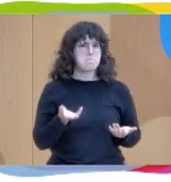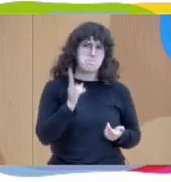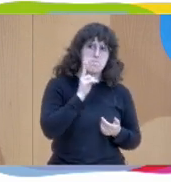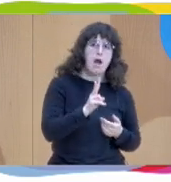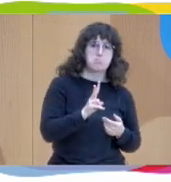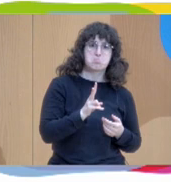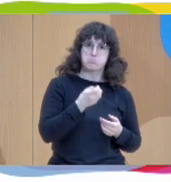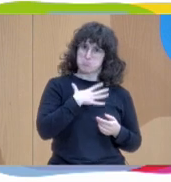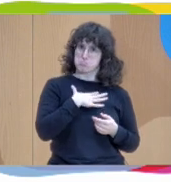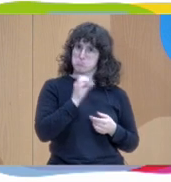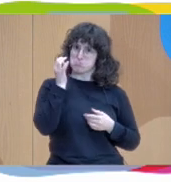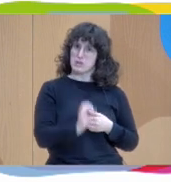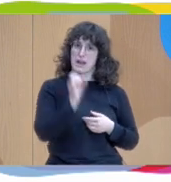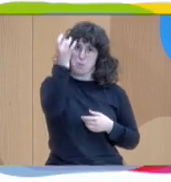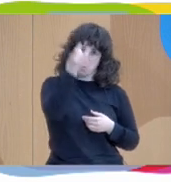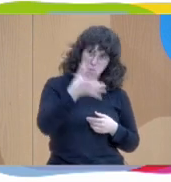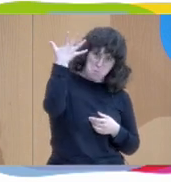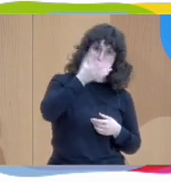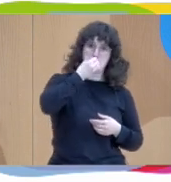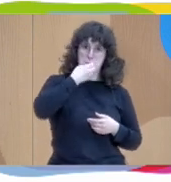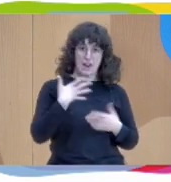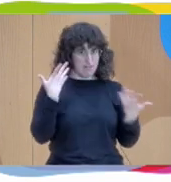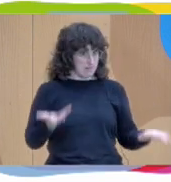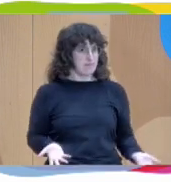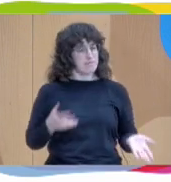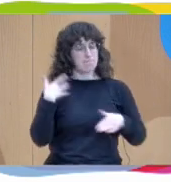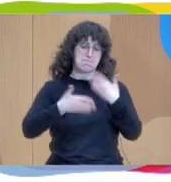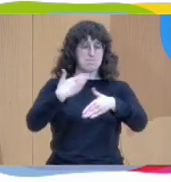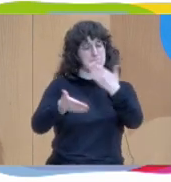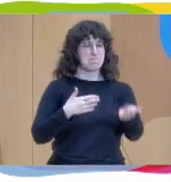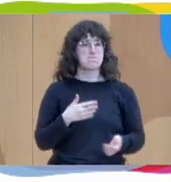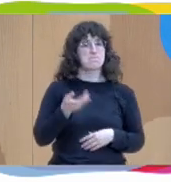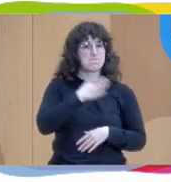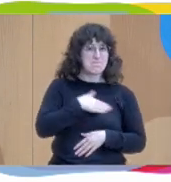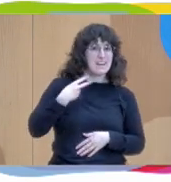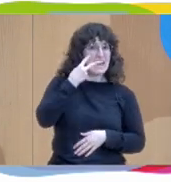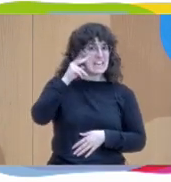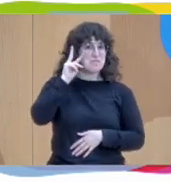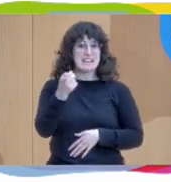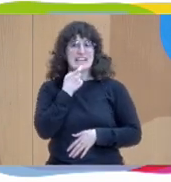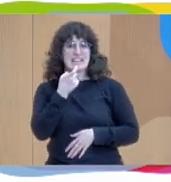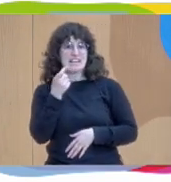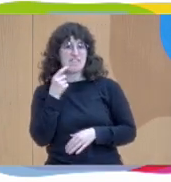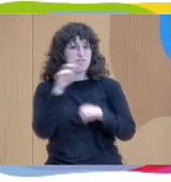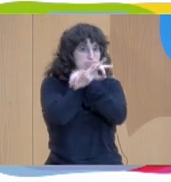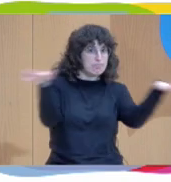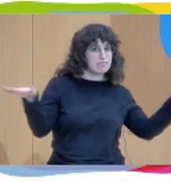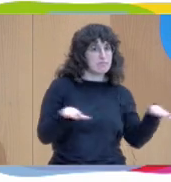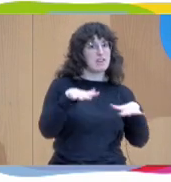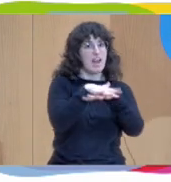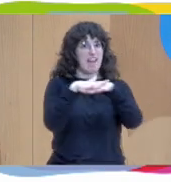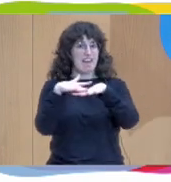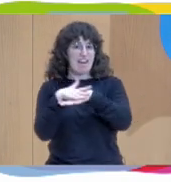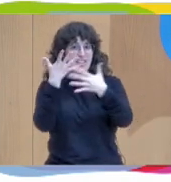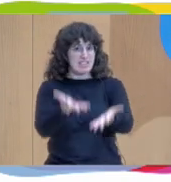pusimos en marcha para que en primer lugar eh las experiencias finlandesas fueran conocidas también en las redes de asistencia eh de nuestra